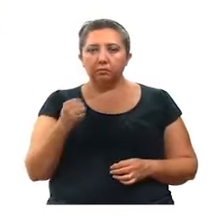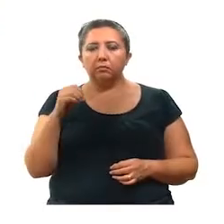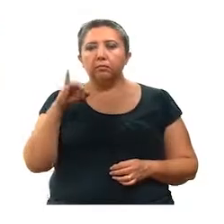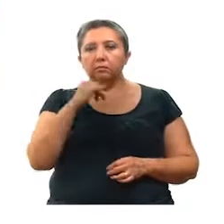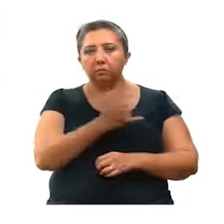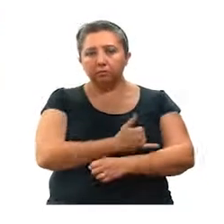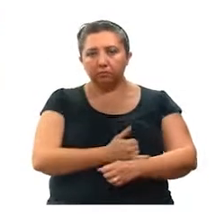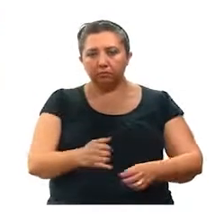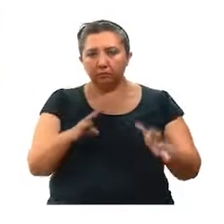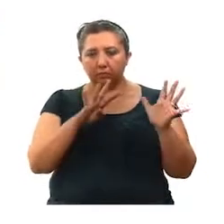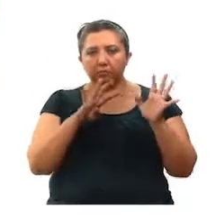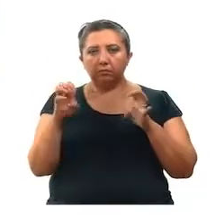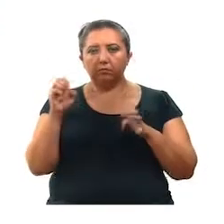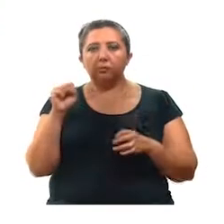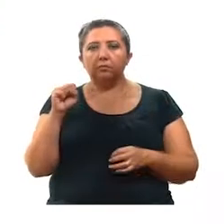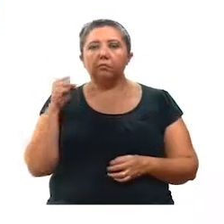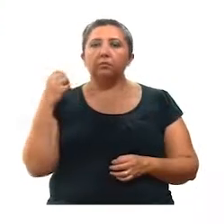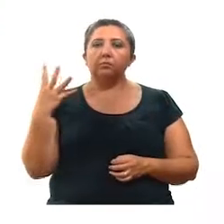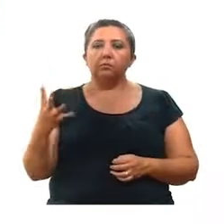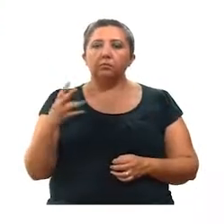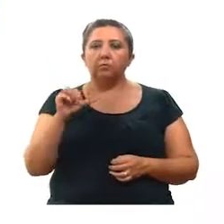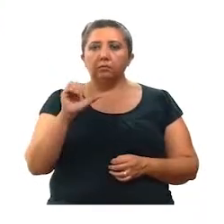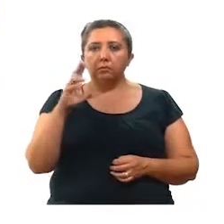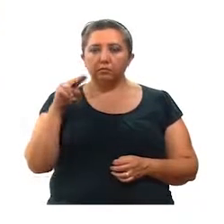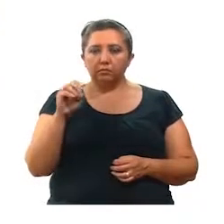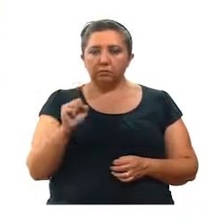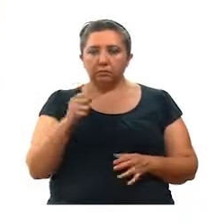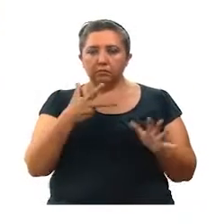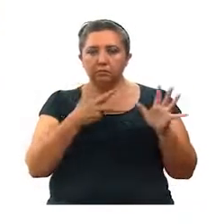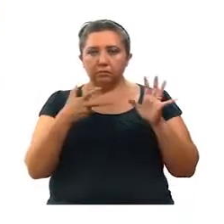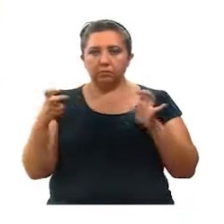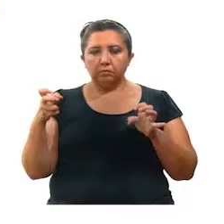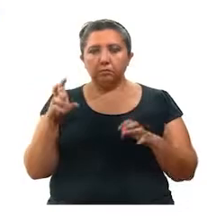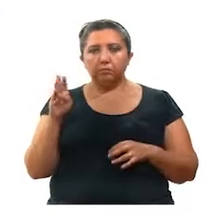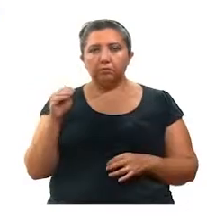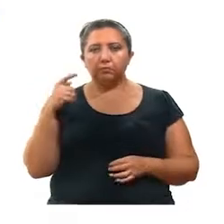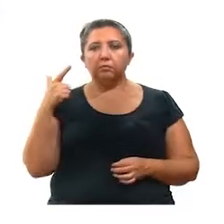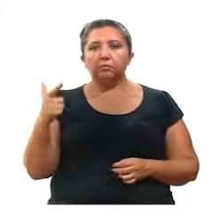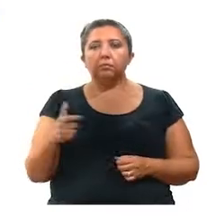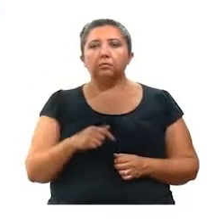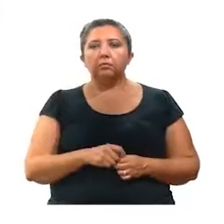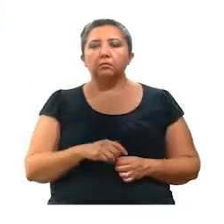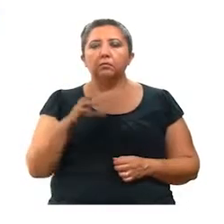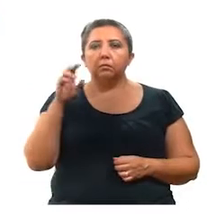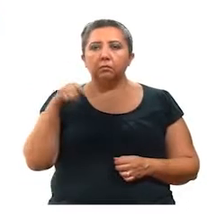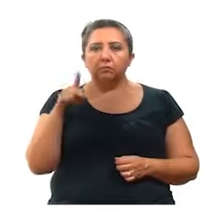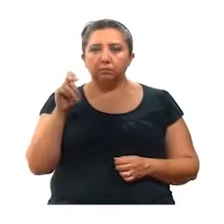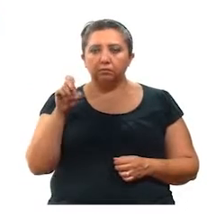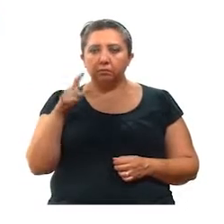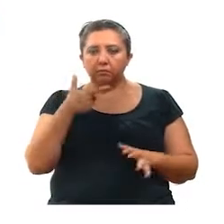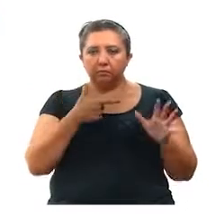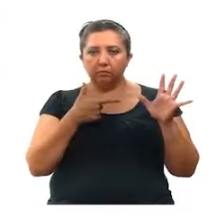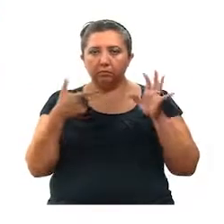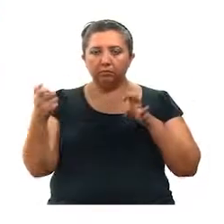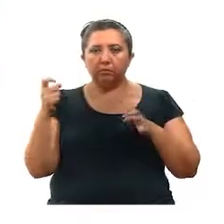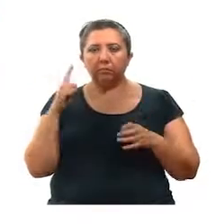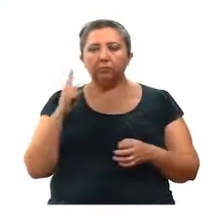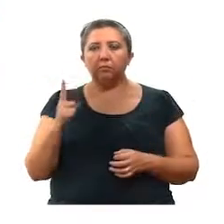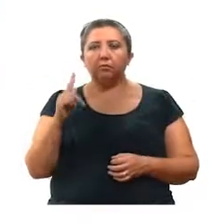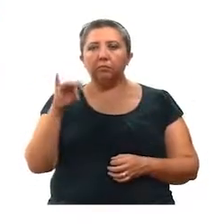Izamal, 964, Acanqué, 897, Concal,